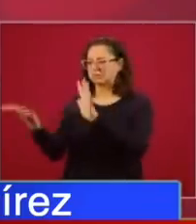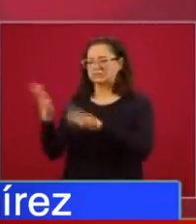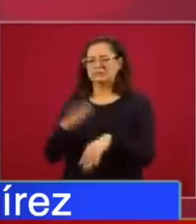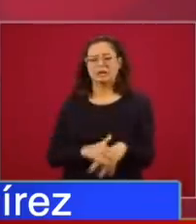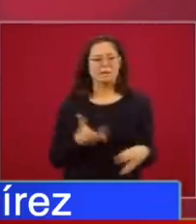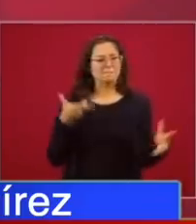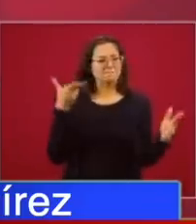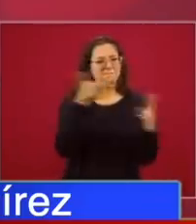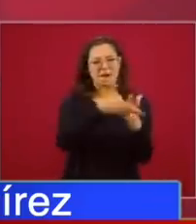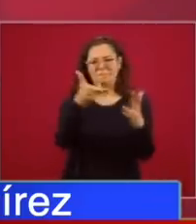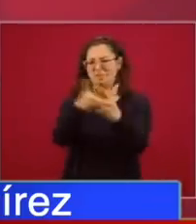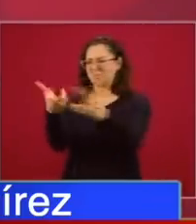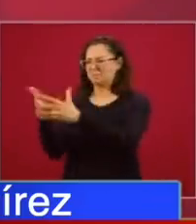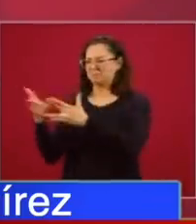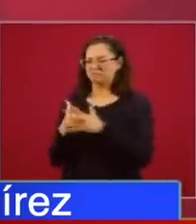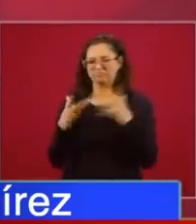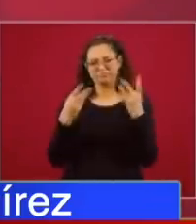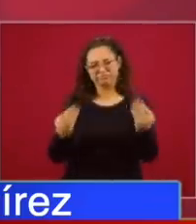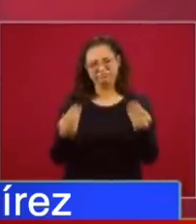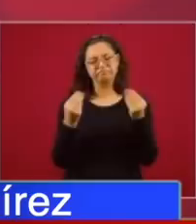homicidios.